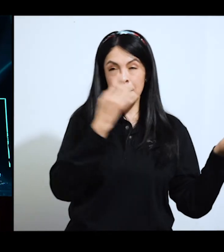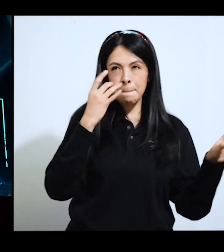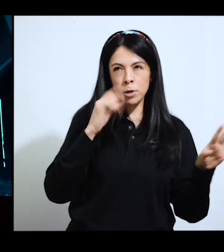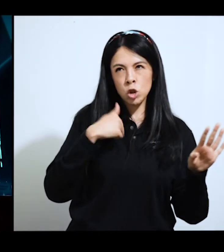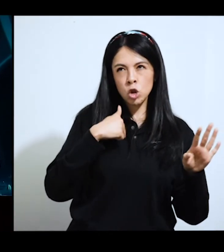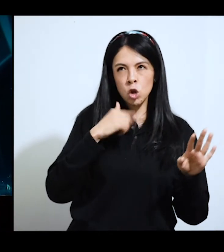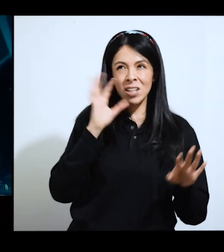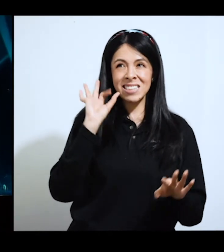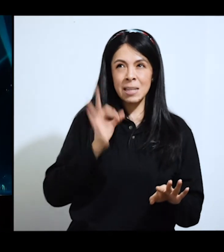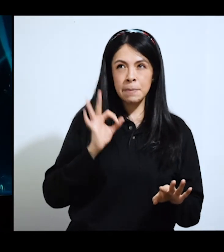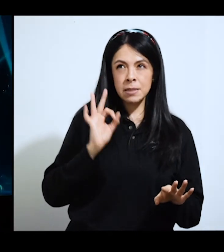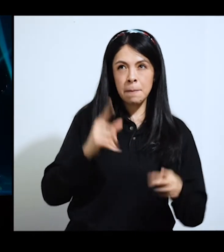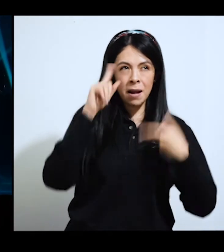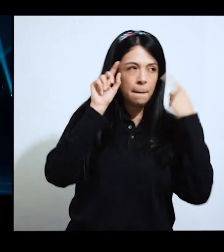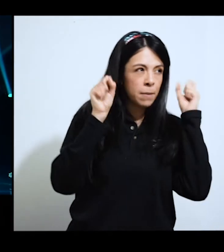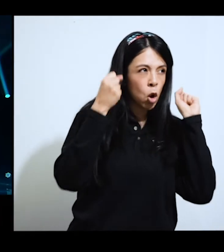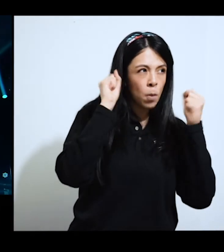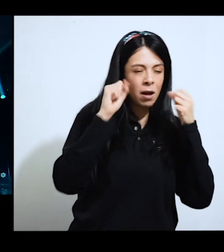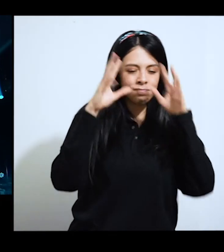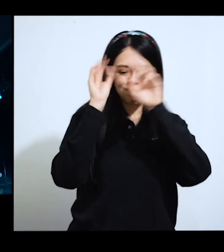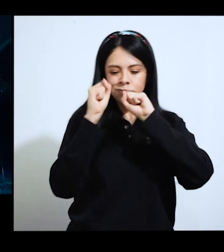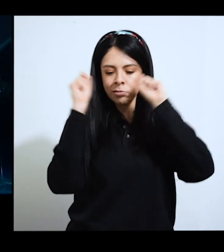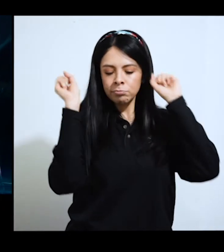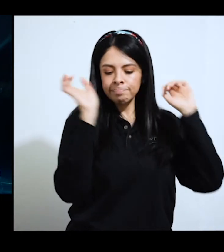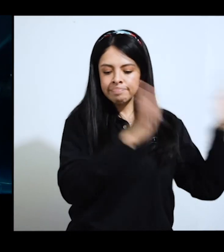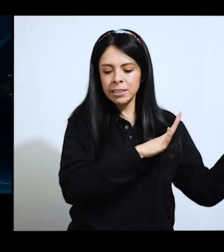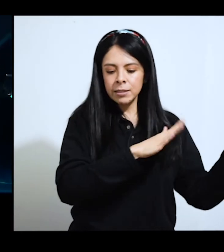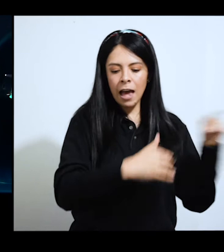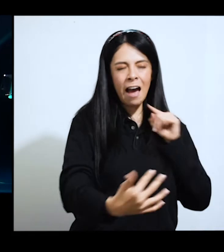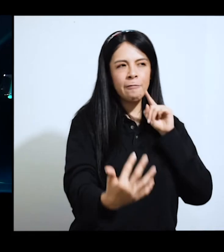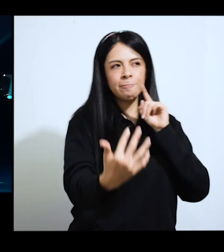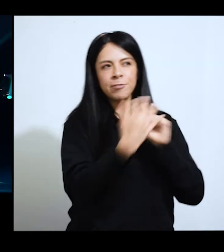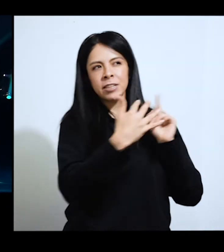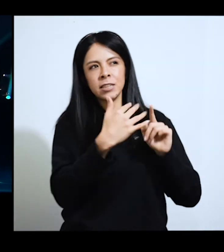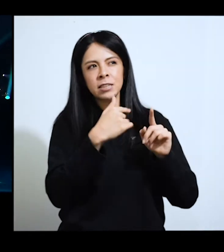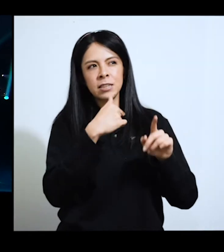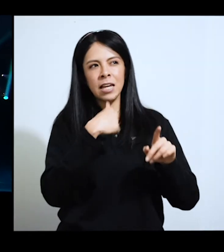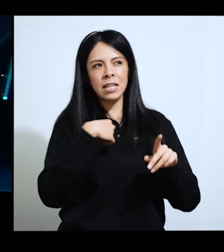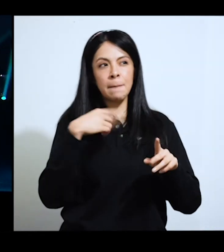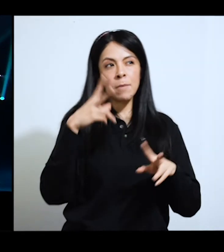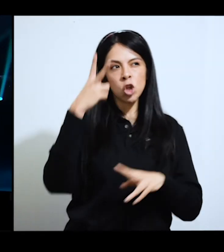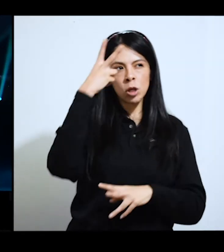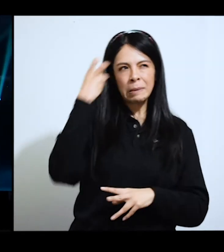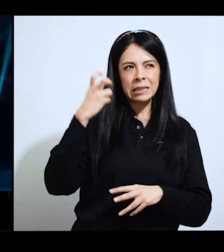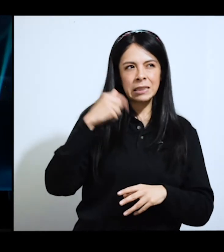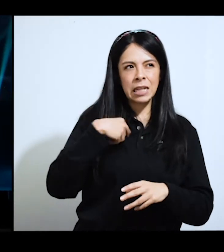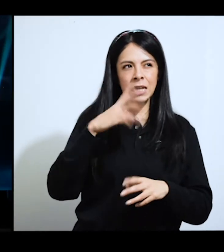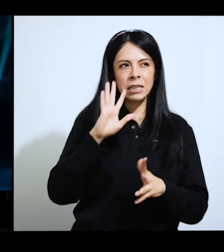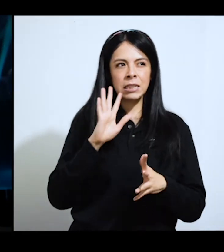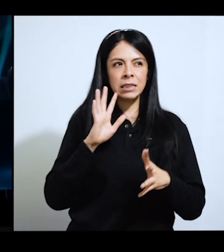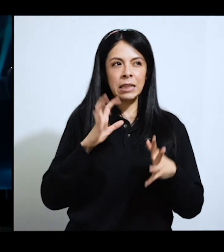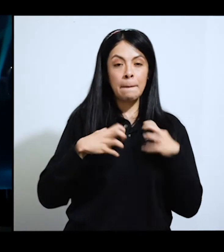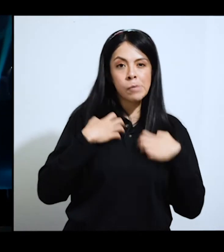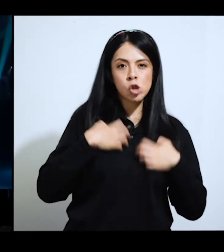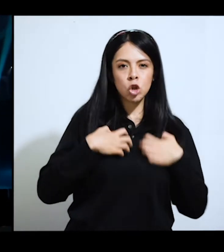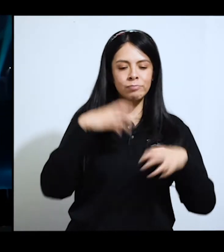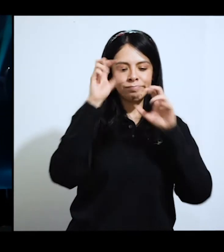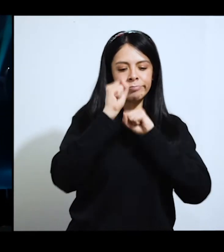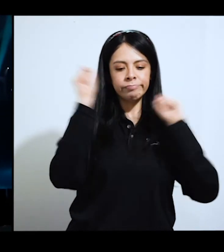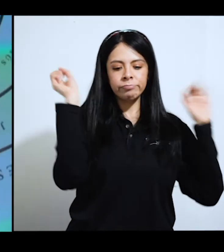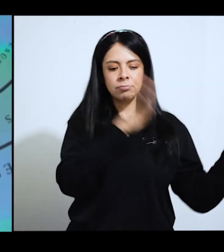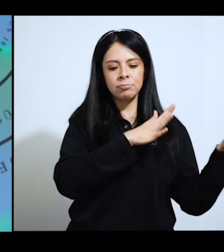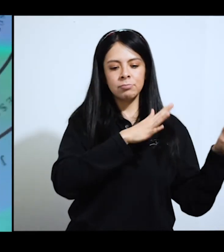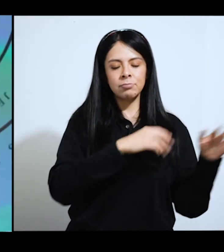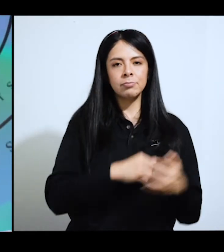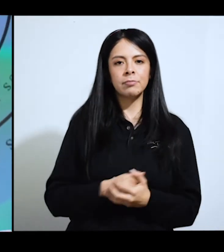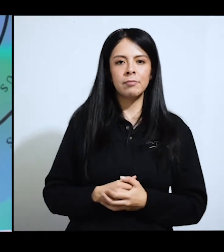está afectando mi genio, mi estado de ánimo. Y a medida que el Espíritu Santo me iba